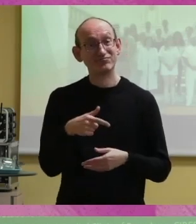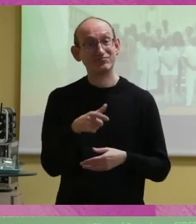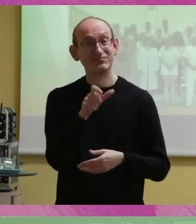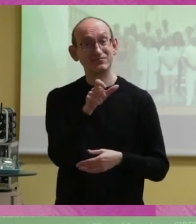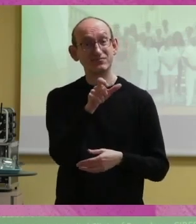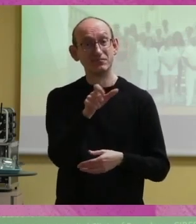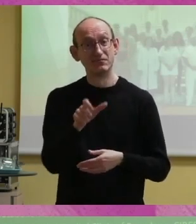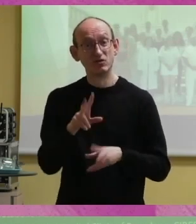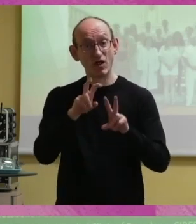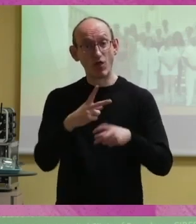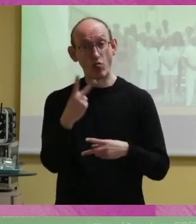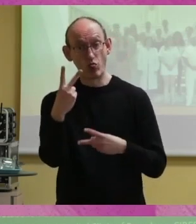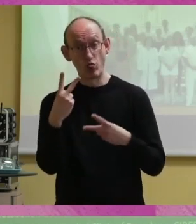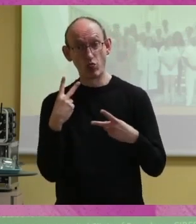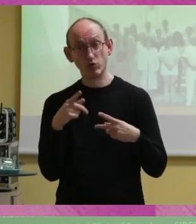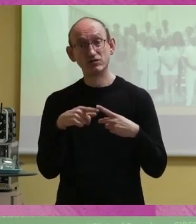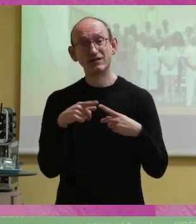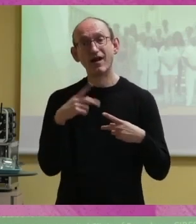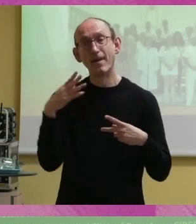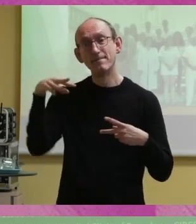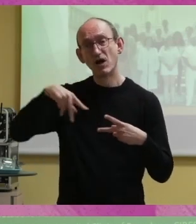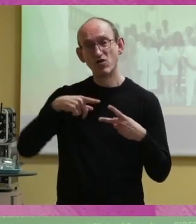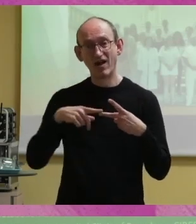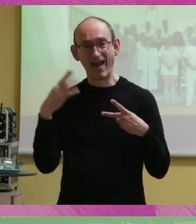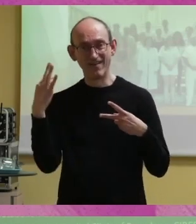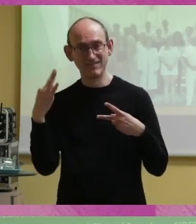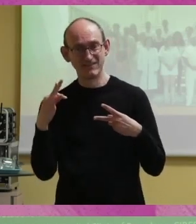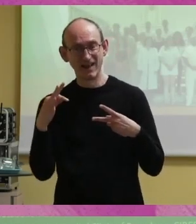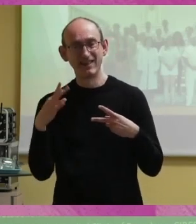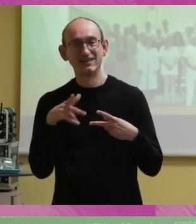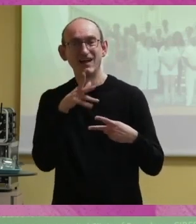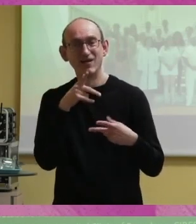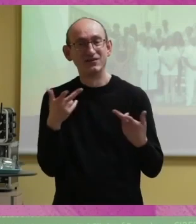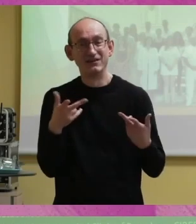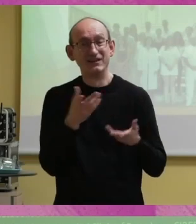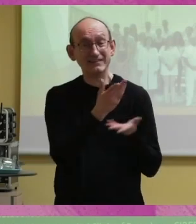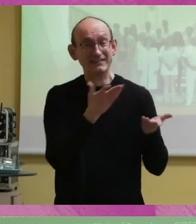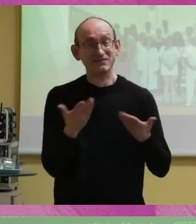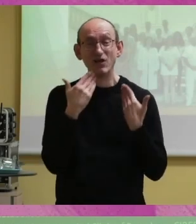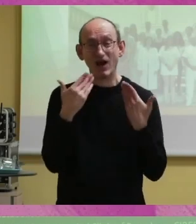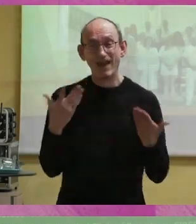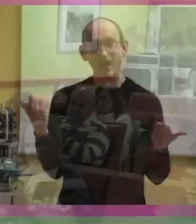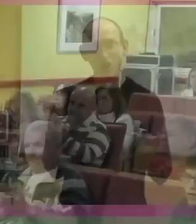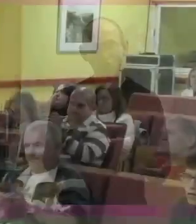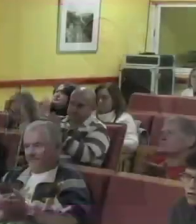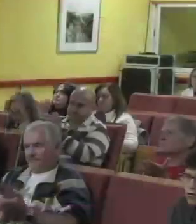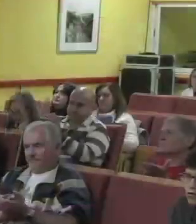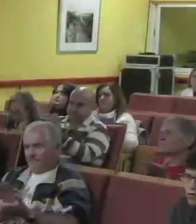de los integrantes, a Mariona y a Frederic, y agradeceros la invitación de nuevo.